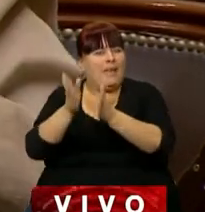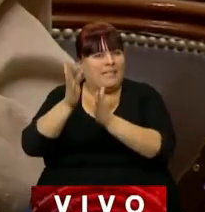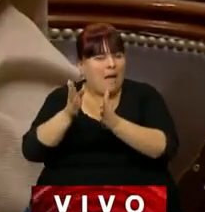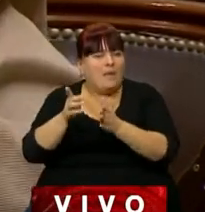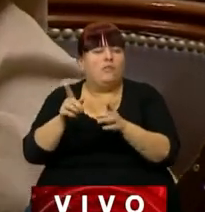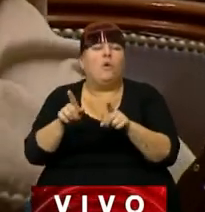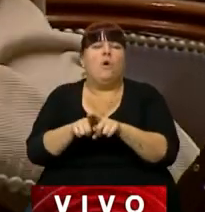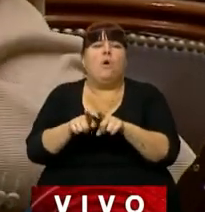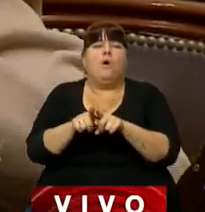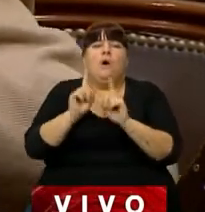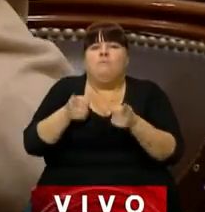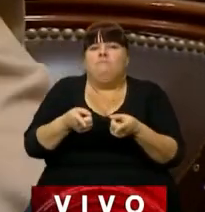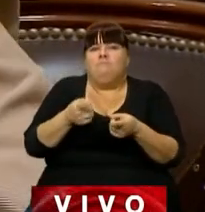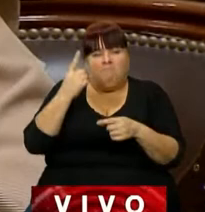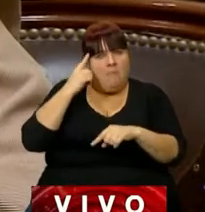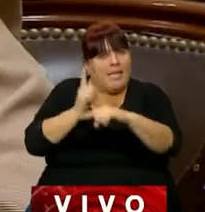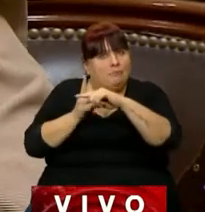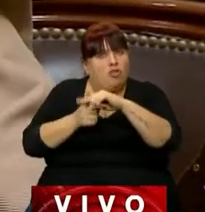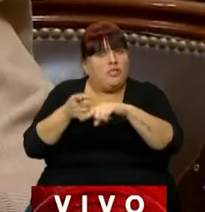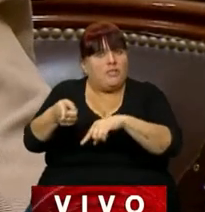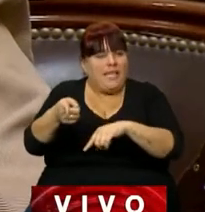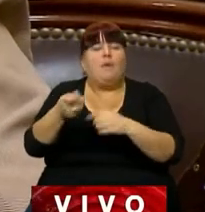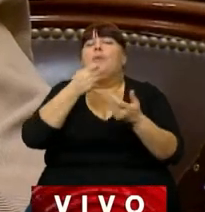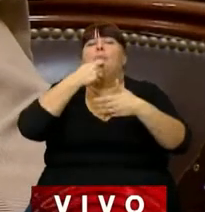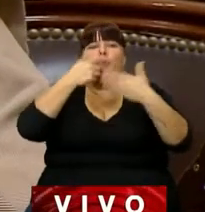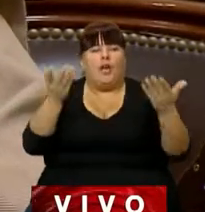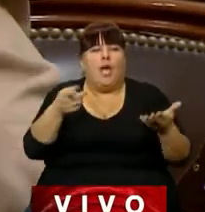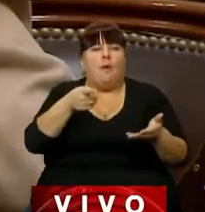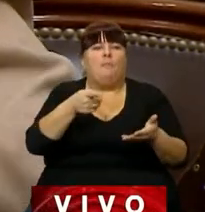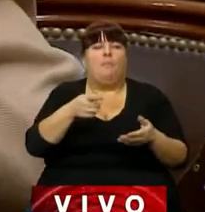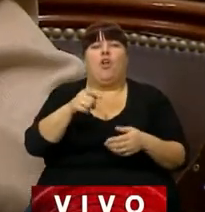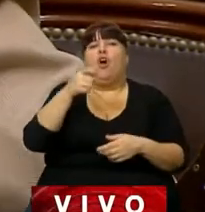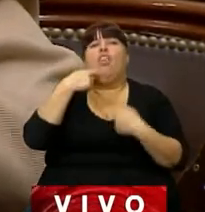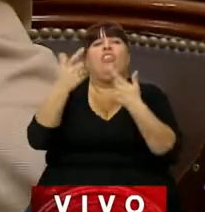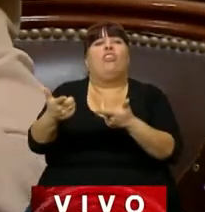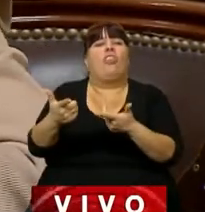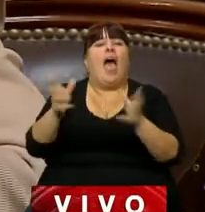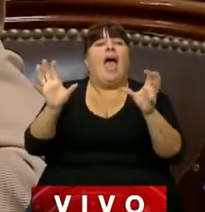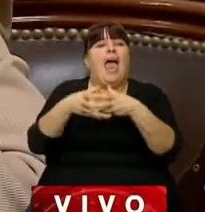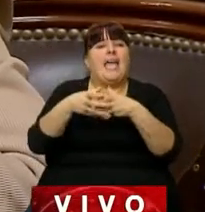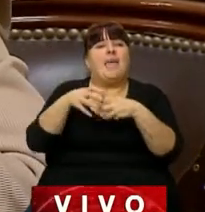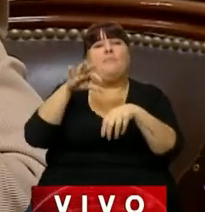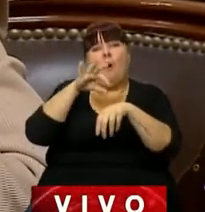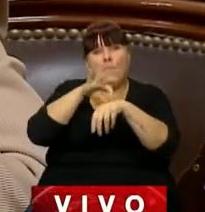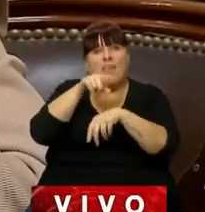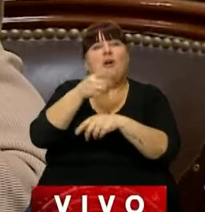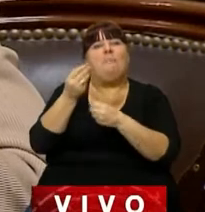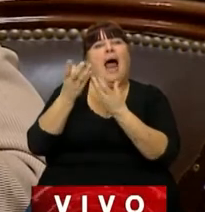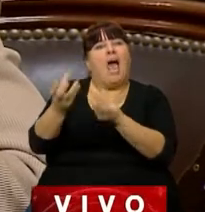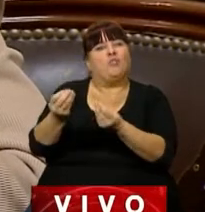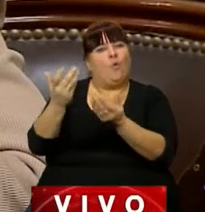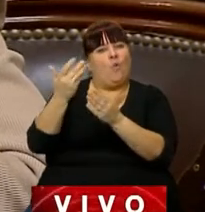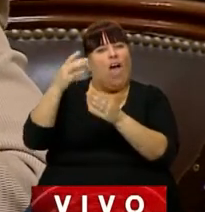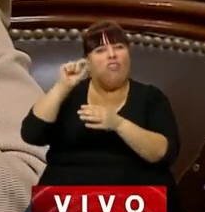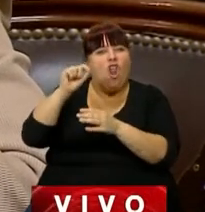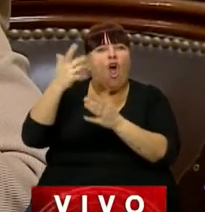y de una positividad enorme, como es, por ejemplo, la que pueden brindar los equipos de cuidados paliativos,